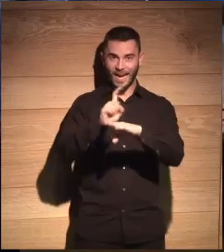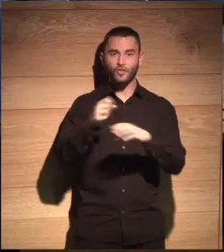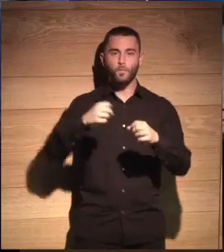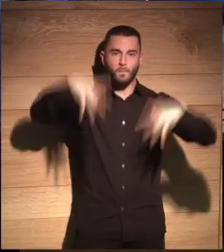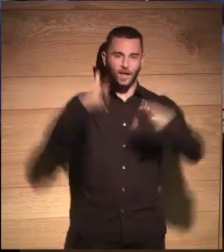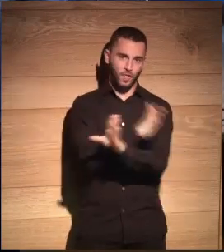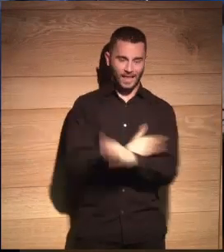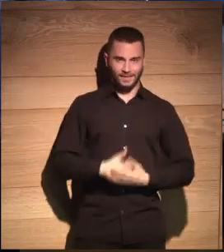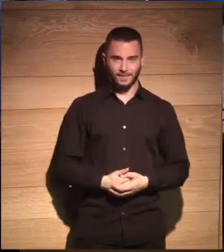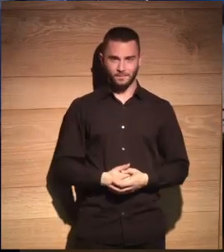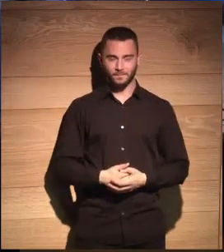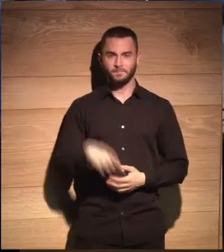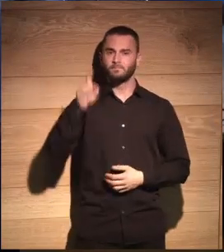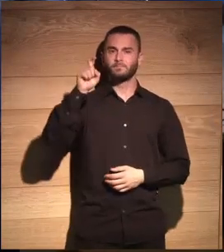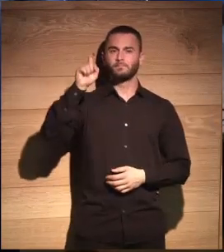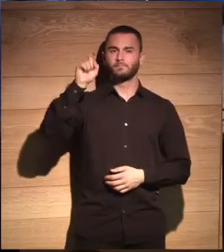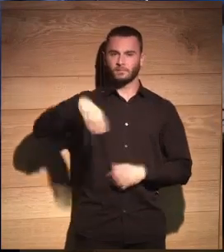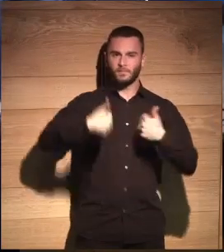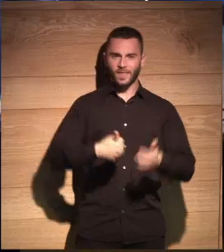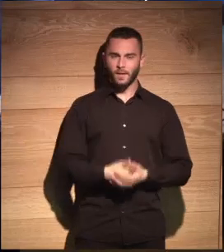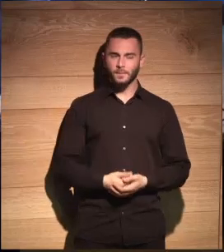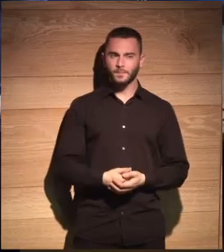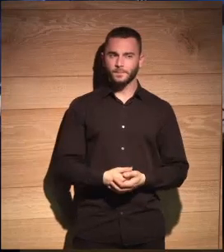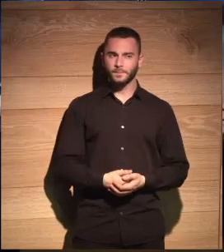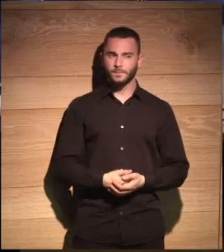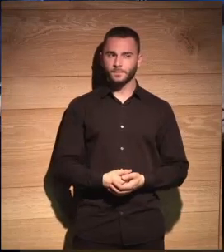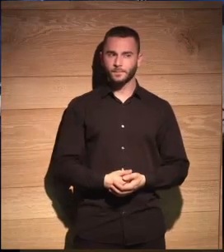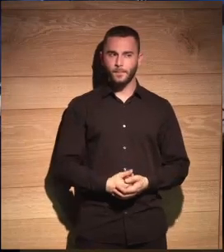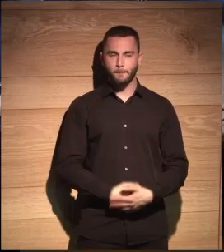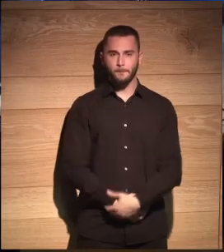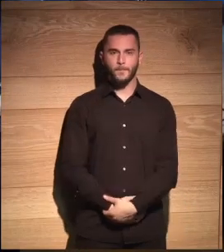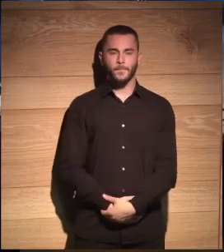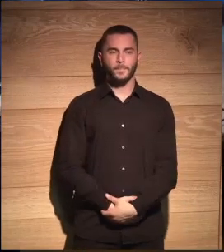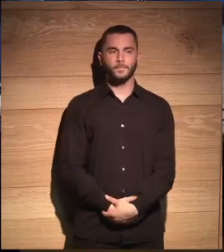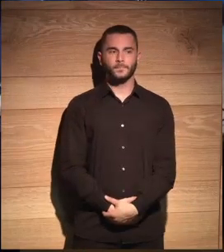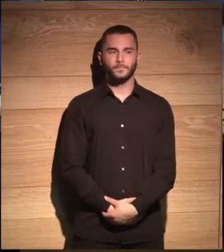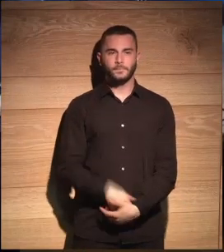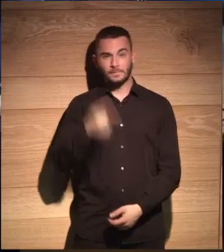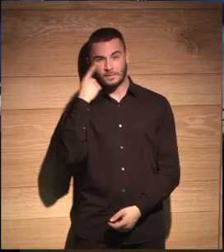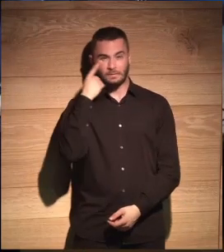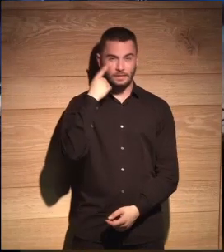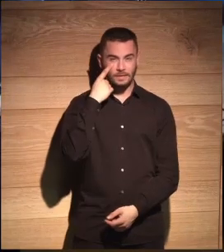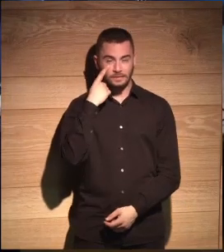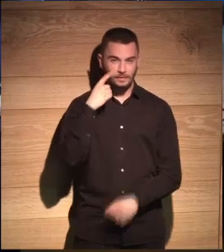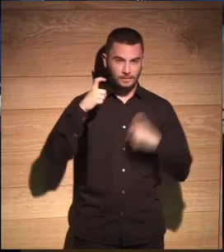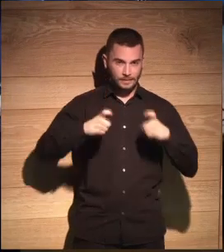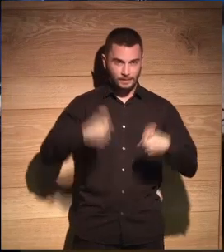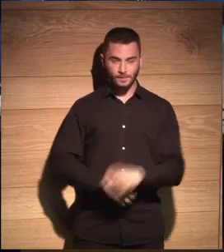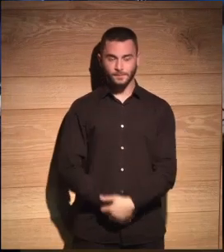Lo mismo le pueden dar al play, si te... Como si te situas sobre el... A ver, esto es para atrás.